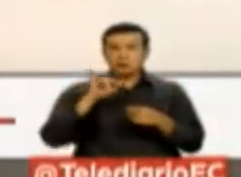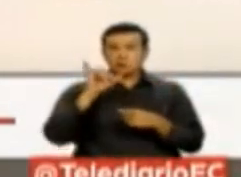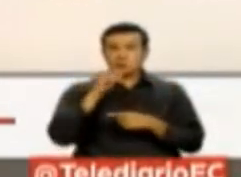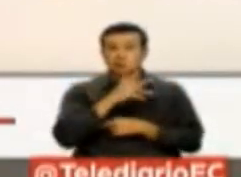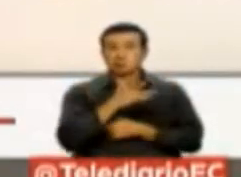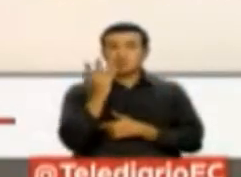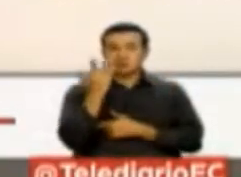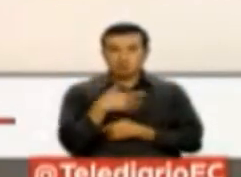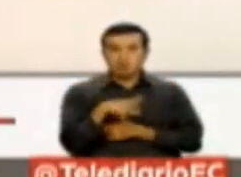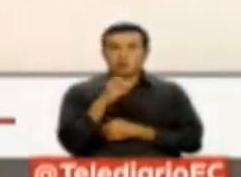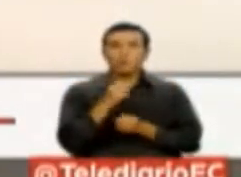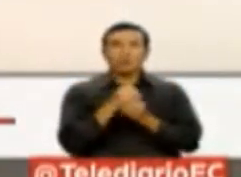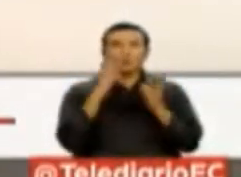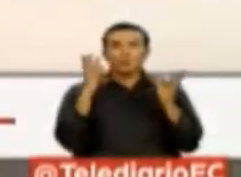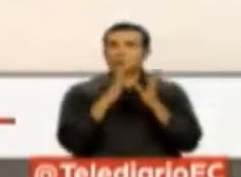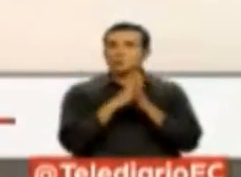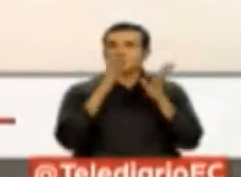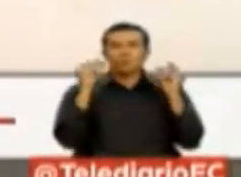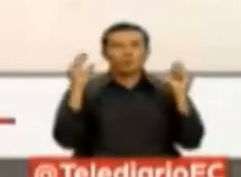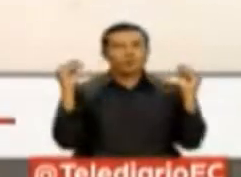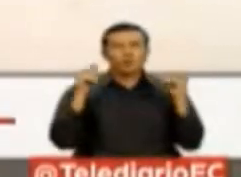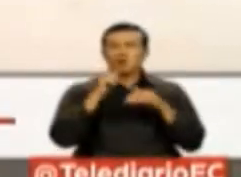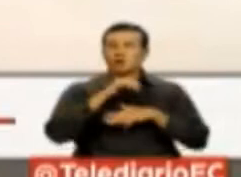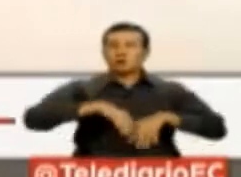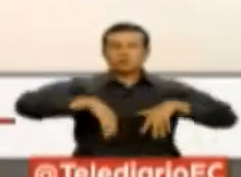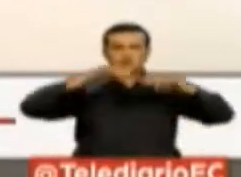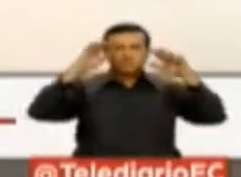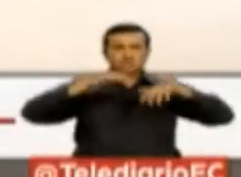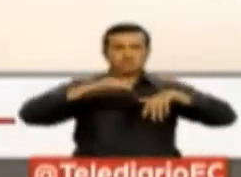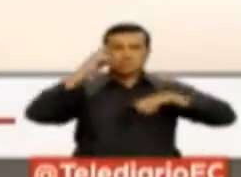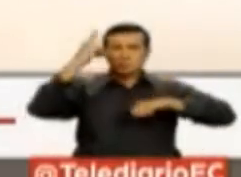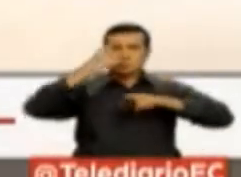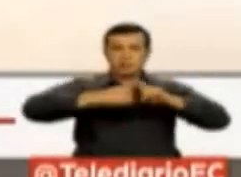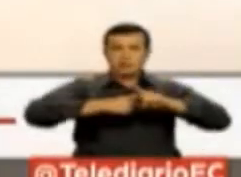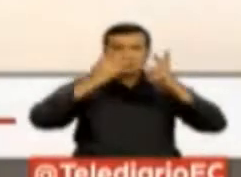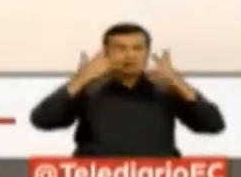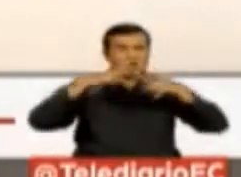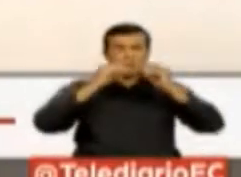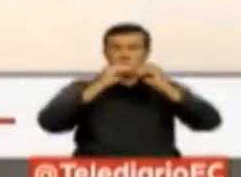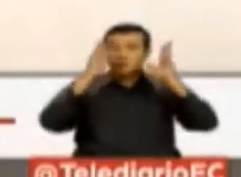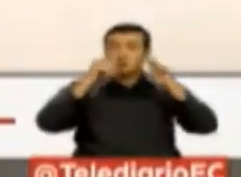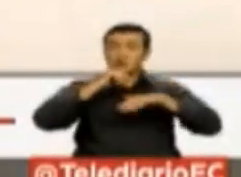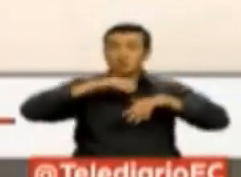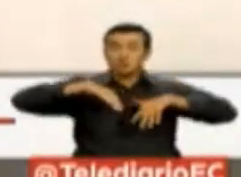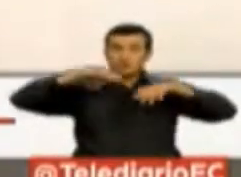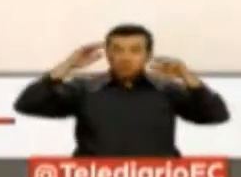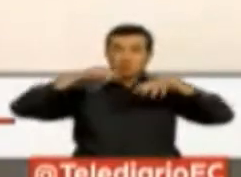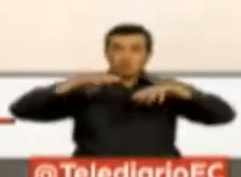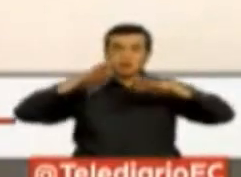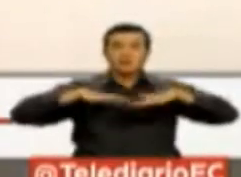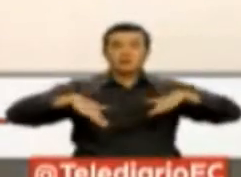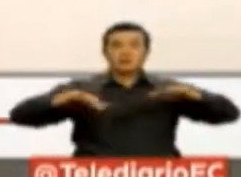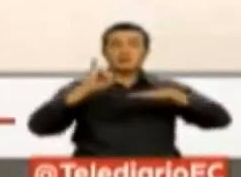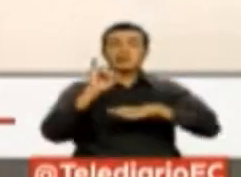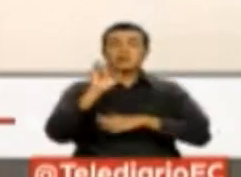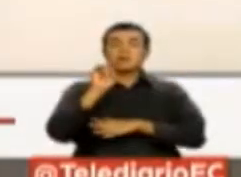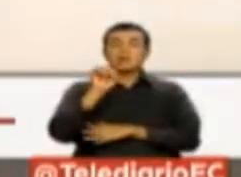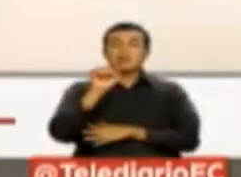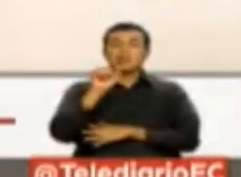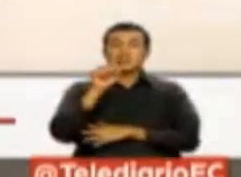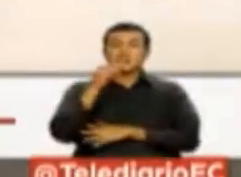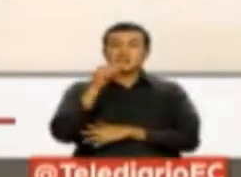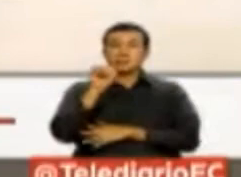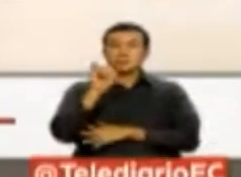ya han superado el promedio previsto que se tenía para todo el mes esto según los datos de la estación meteorológica del